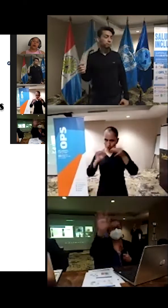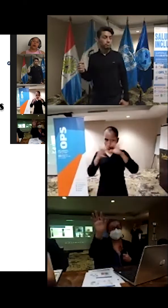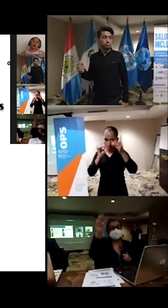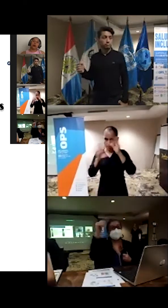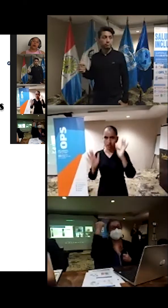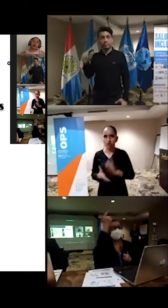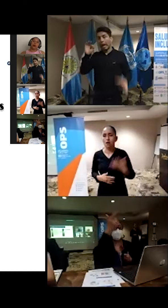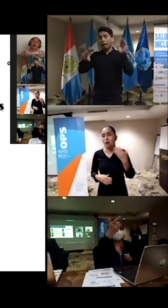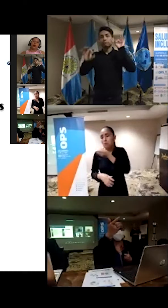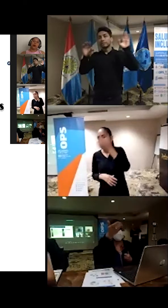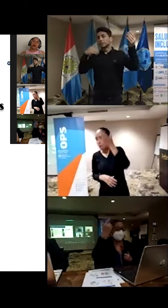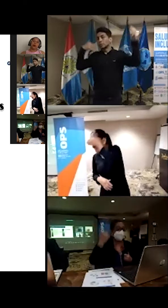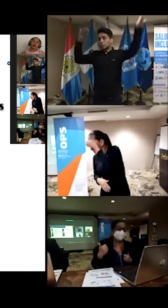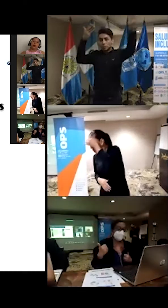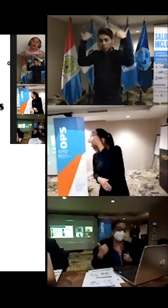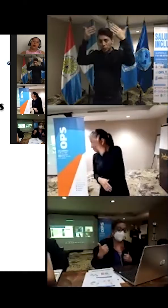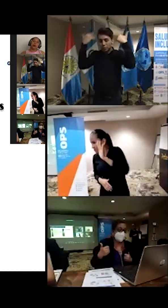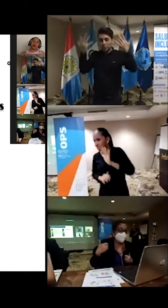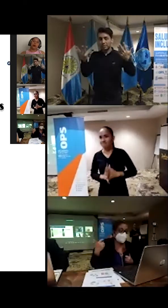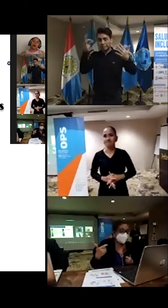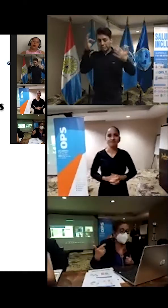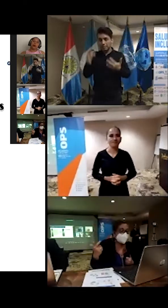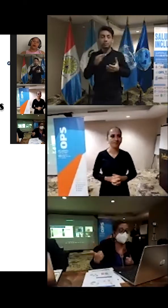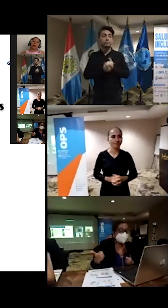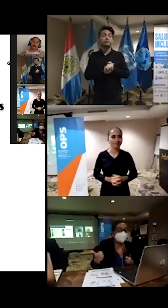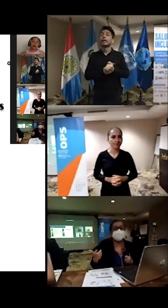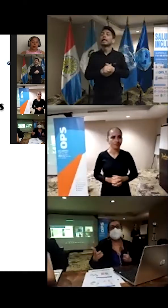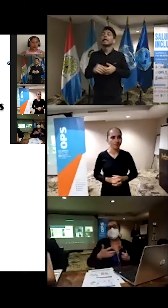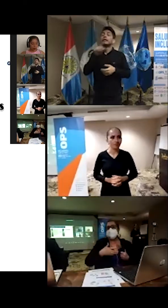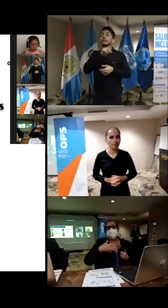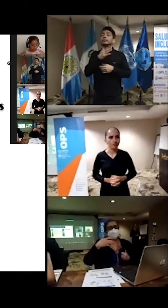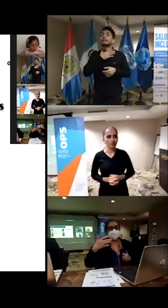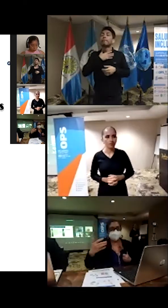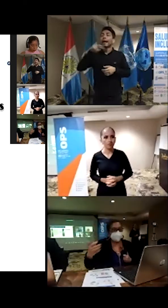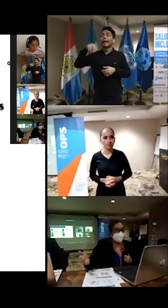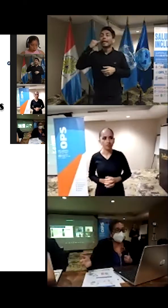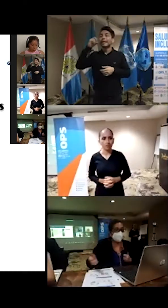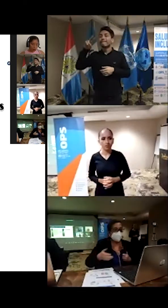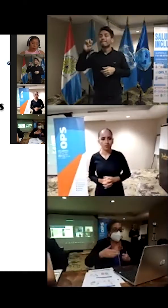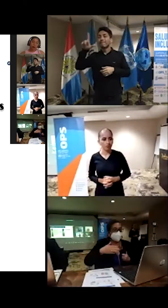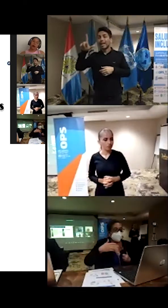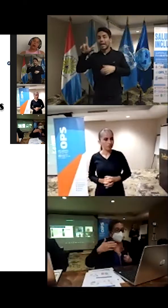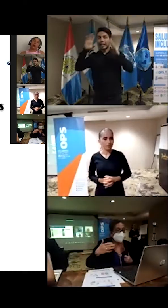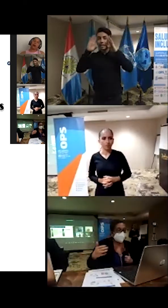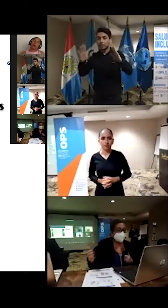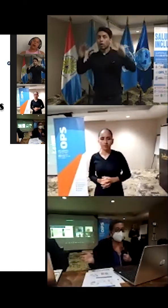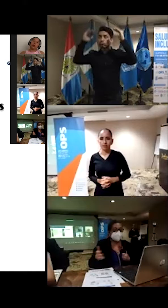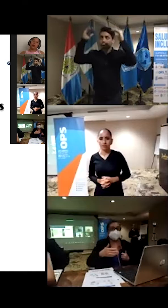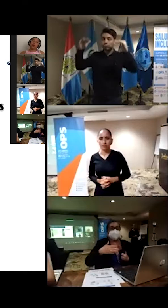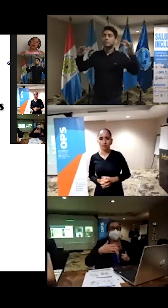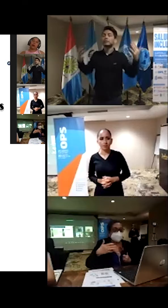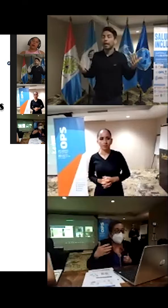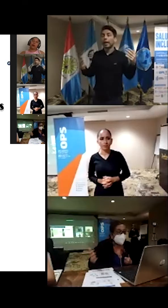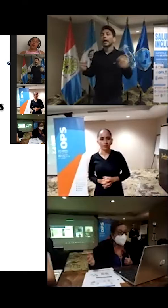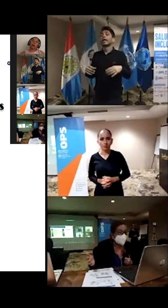veces desconocemos de un lado y del otro. Los niveles de atención, tenemos centros comunitarios, puestos de salud,